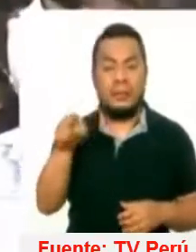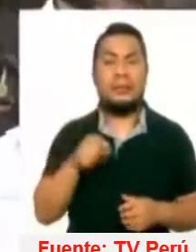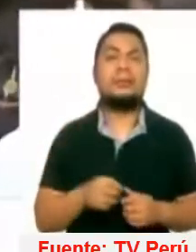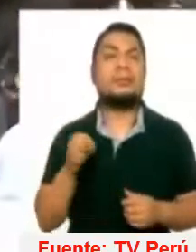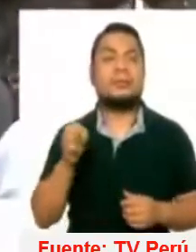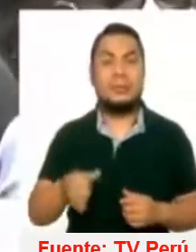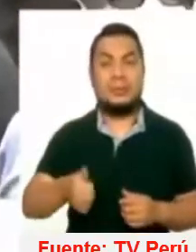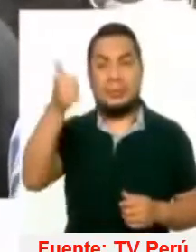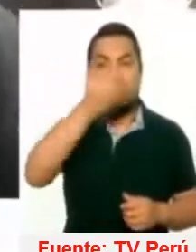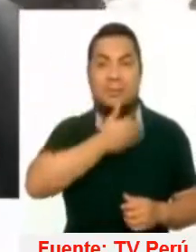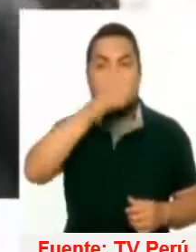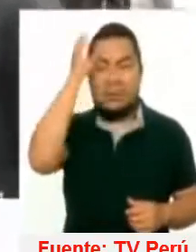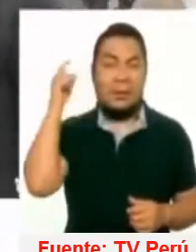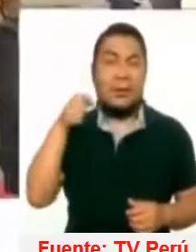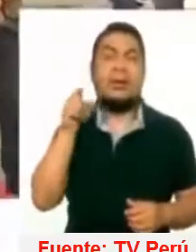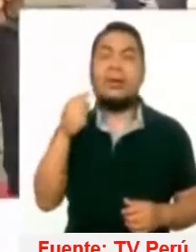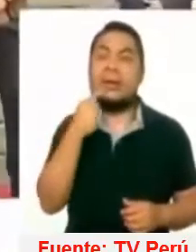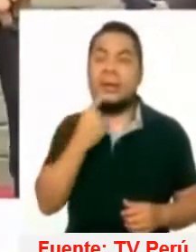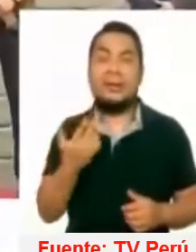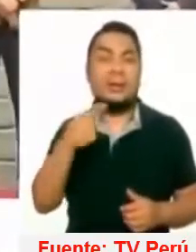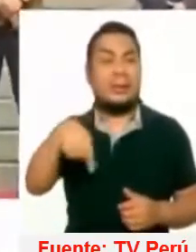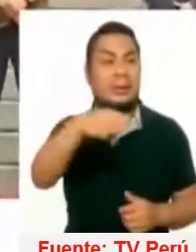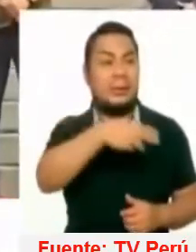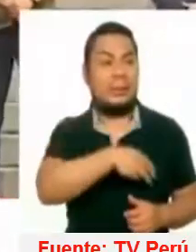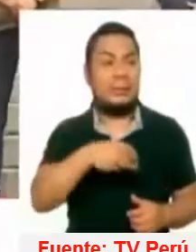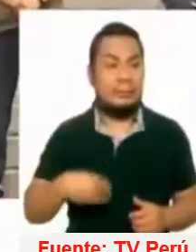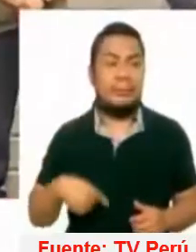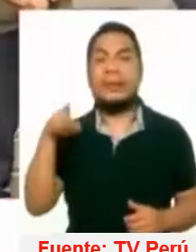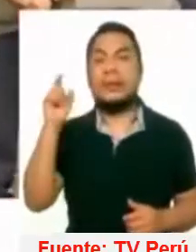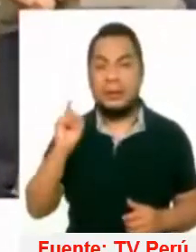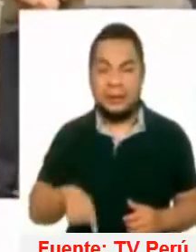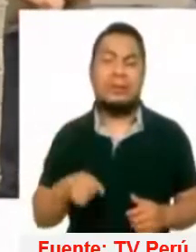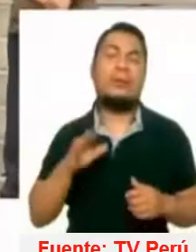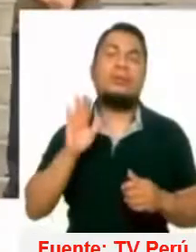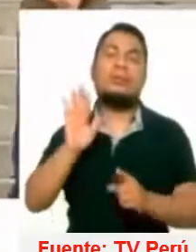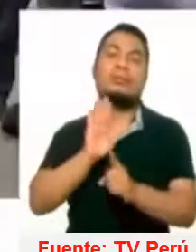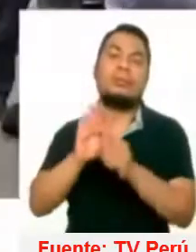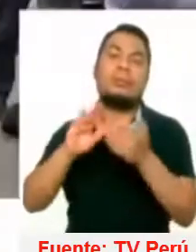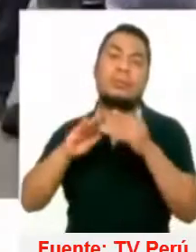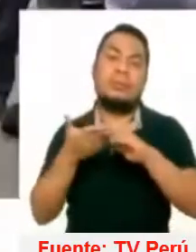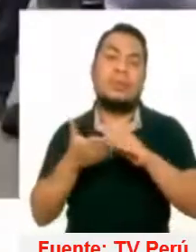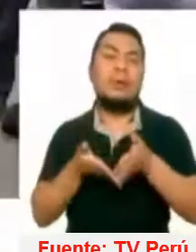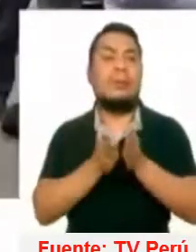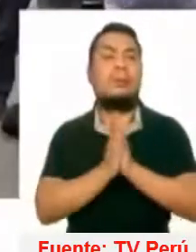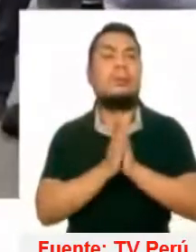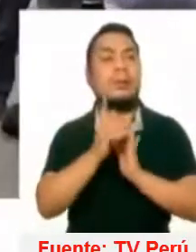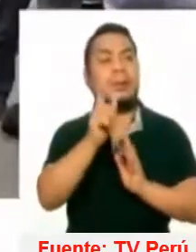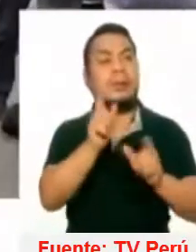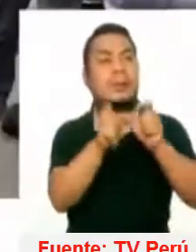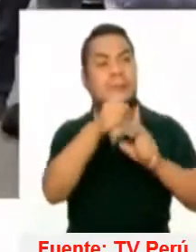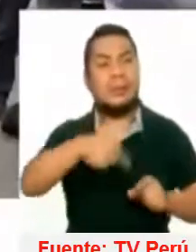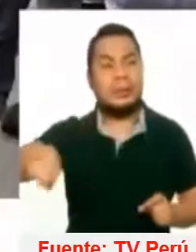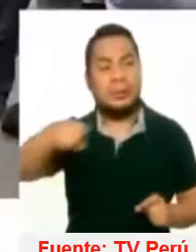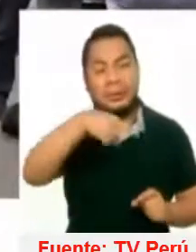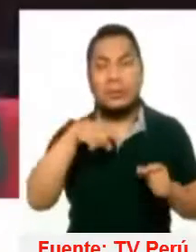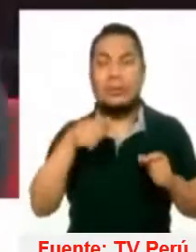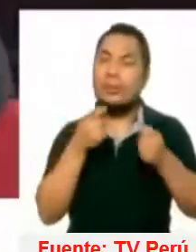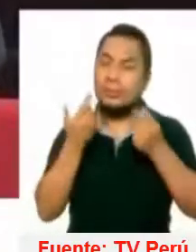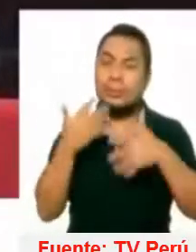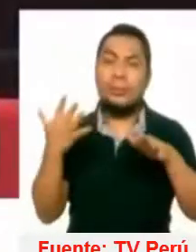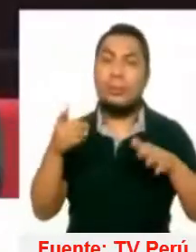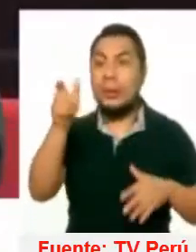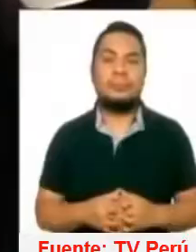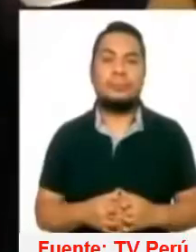Torres. Parece que todos los ministros se van a ir y el único que se va a quedar es Aníbal Torres. Escuchemos sus